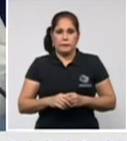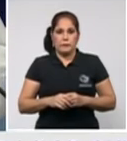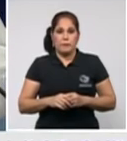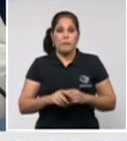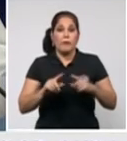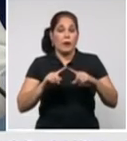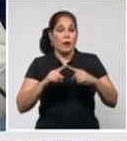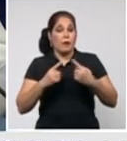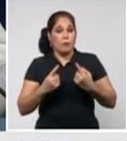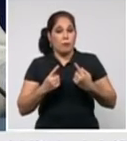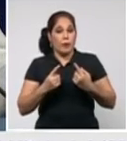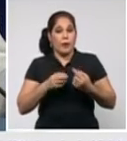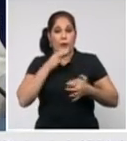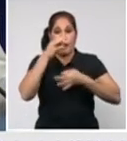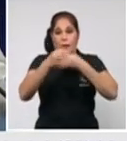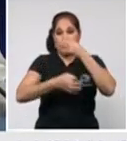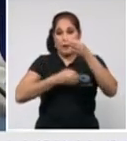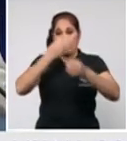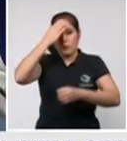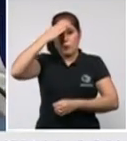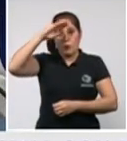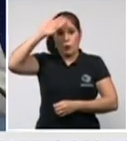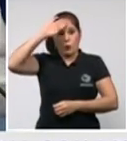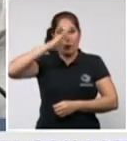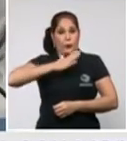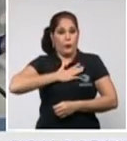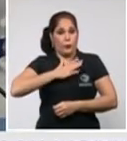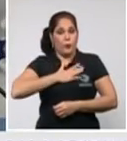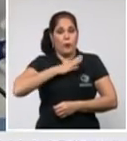Finalmente, al referirnos a Cuba, de